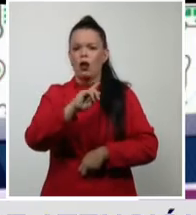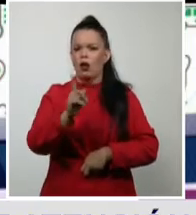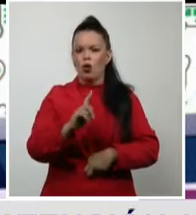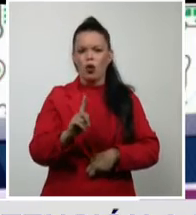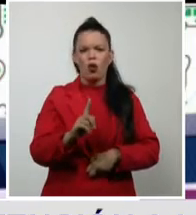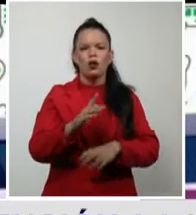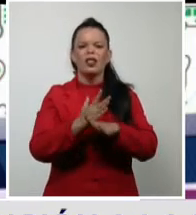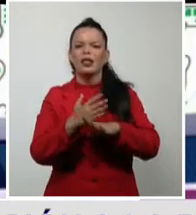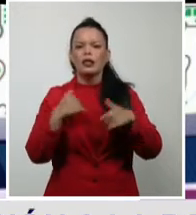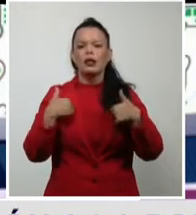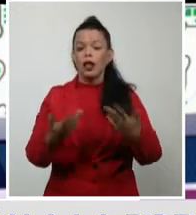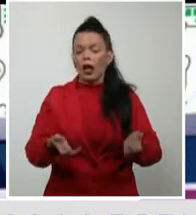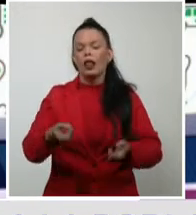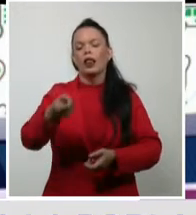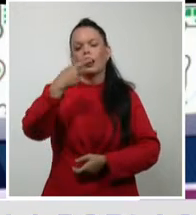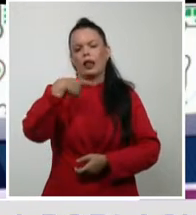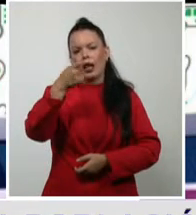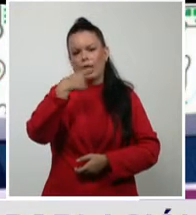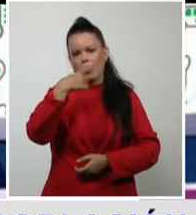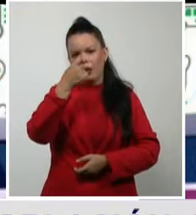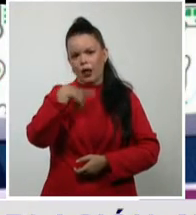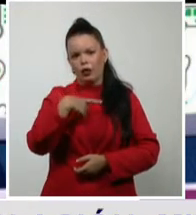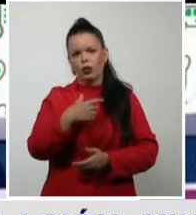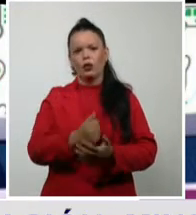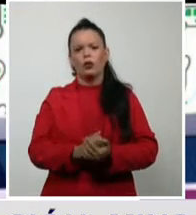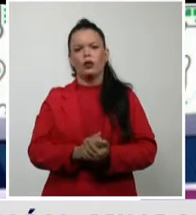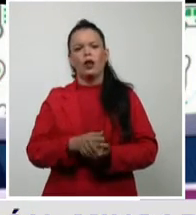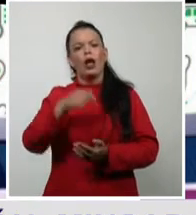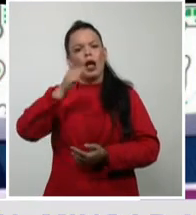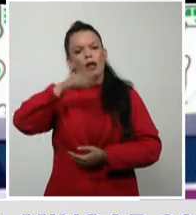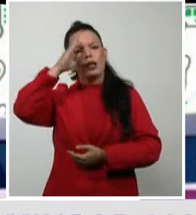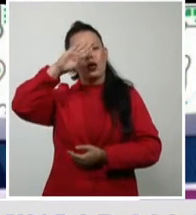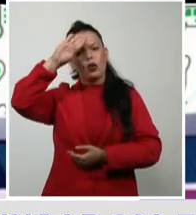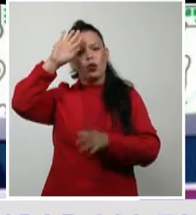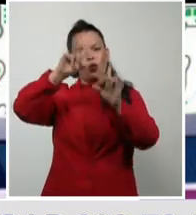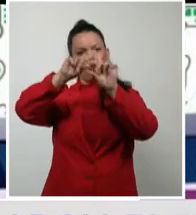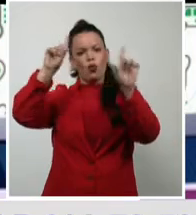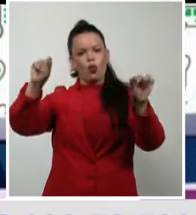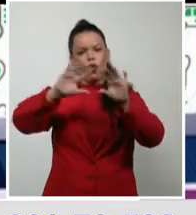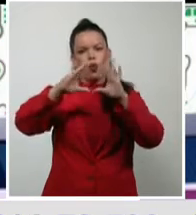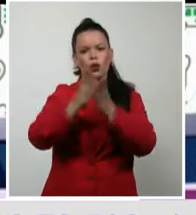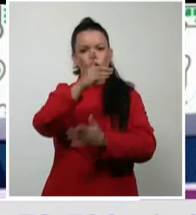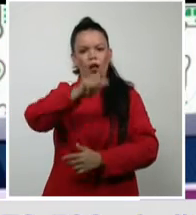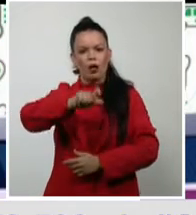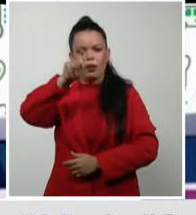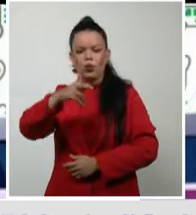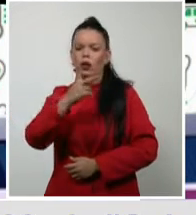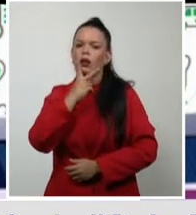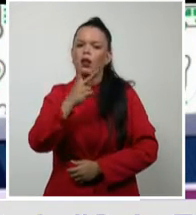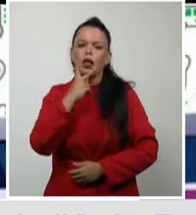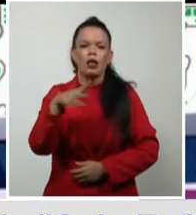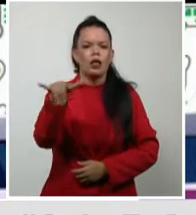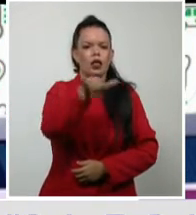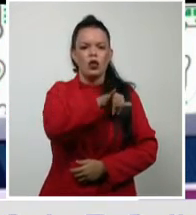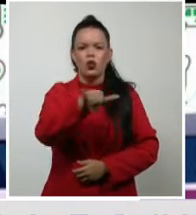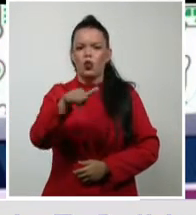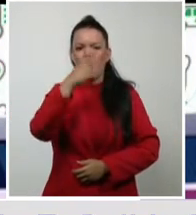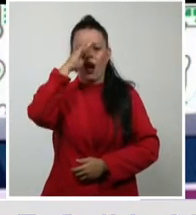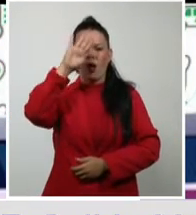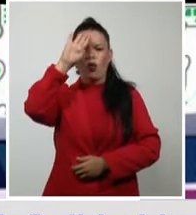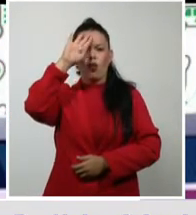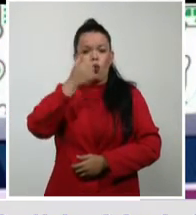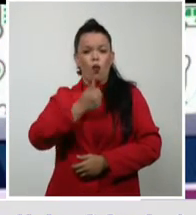los extranjeros en Cuba reciben el mismo tratamiento que los cubanos, y llamó a mantener la disciplina en estos